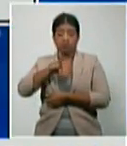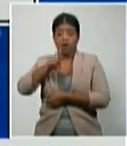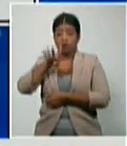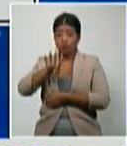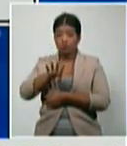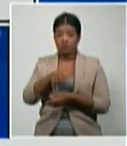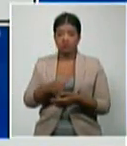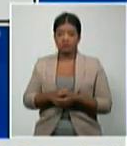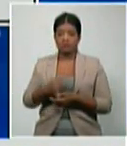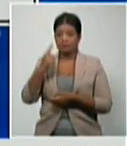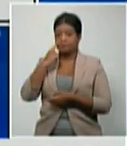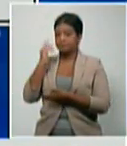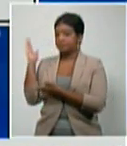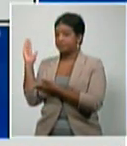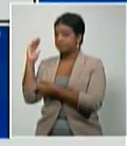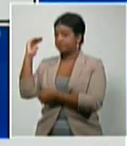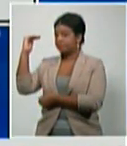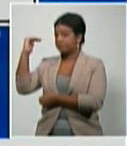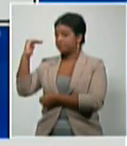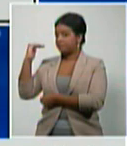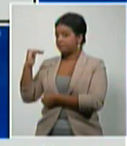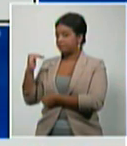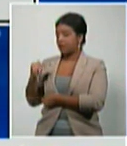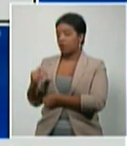Santa Clara, pues tiene